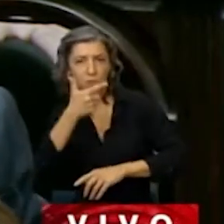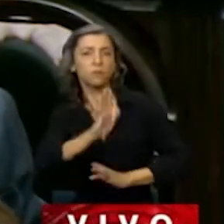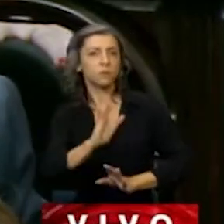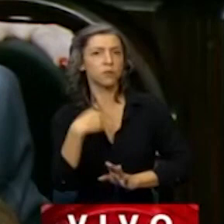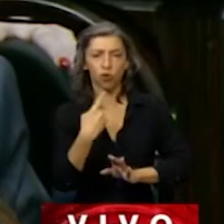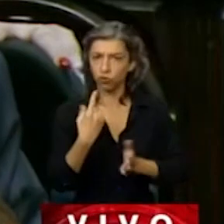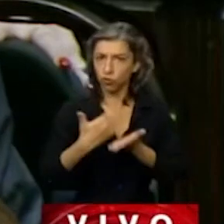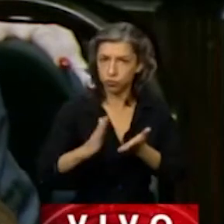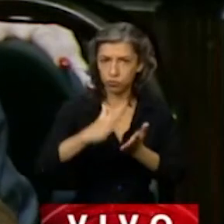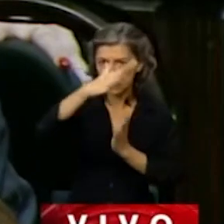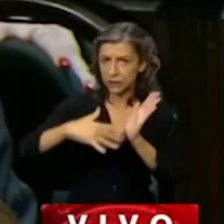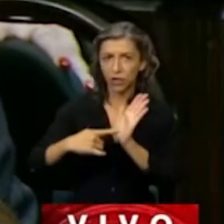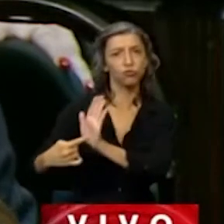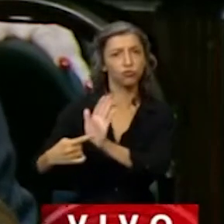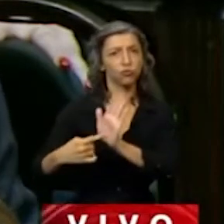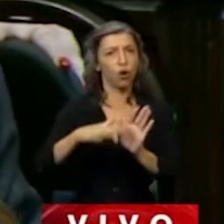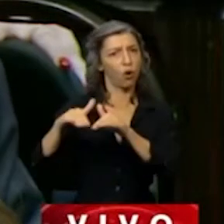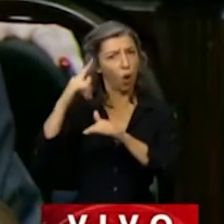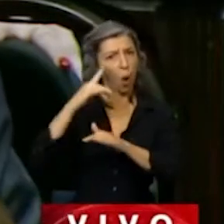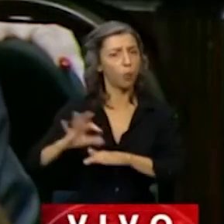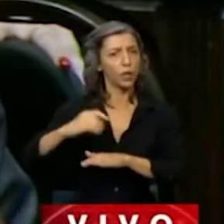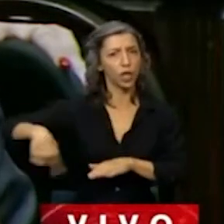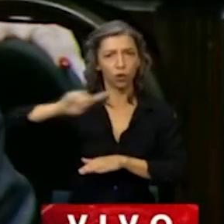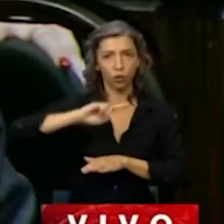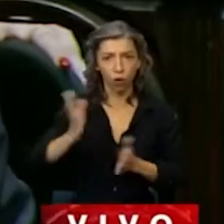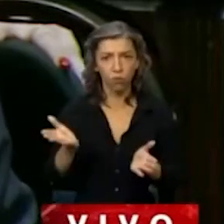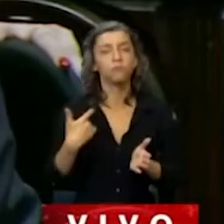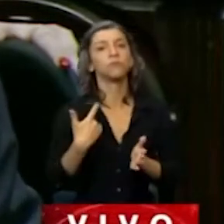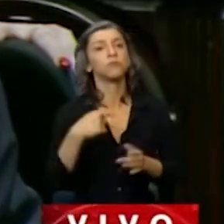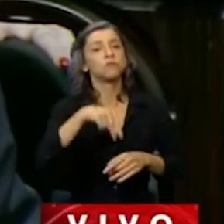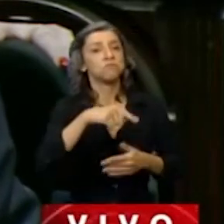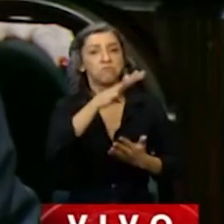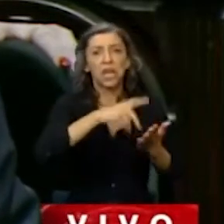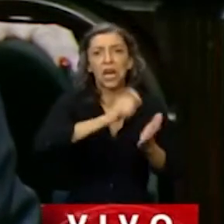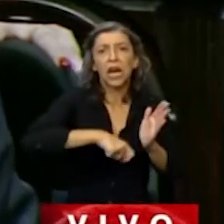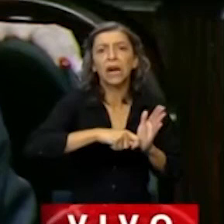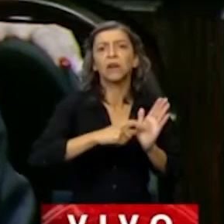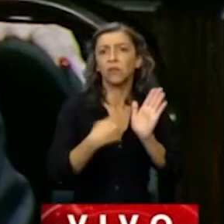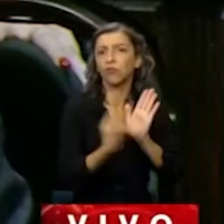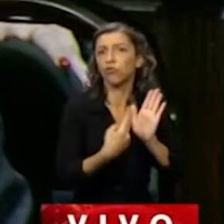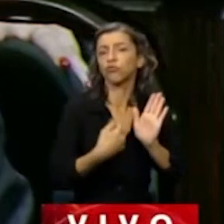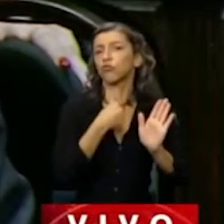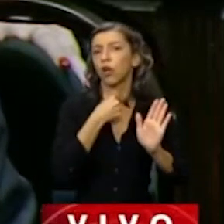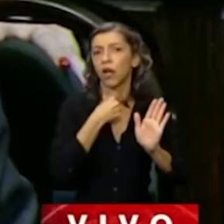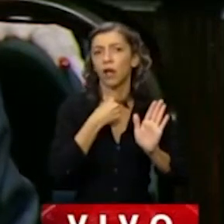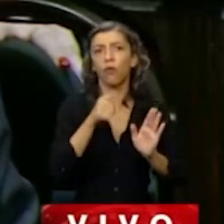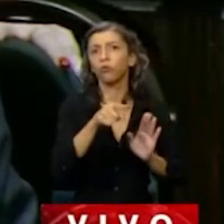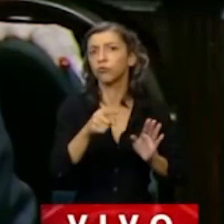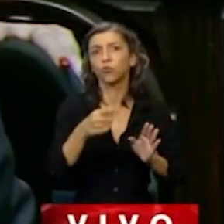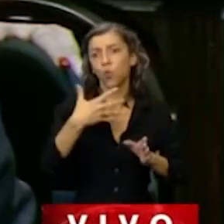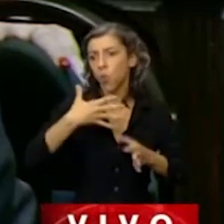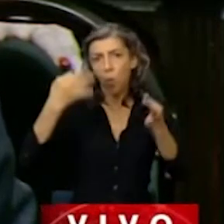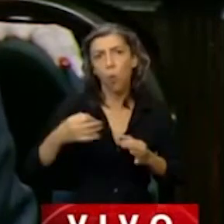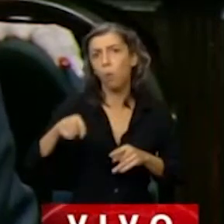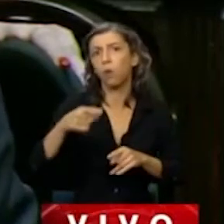que luego de votar la resolución y habiéndose cumplido el motivo de la convocatoria, nos retiraremos del recinto.